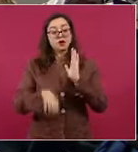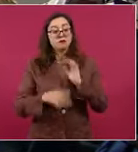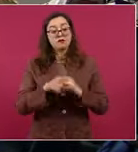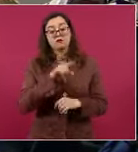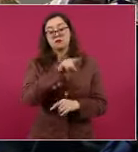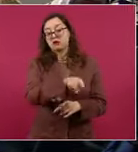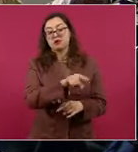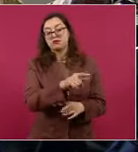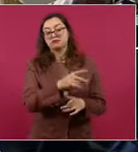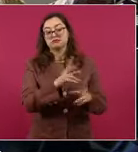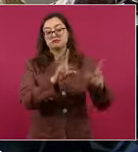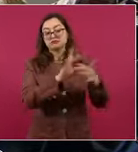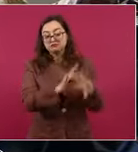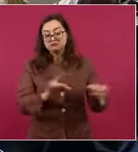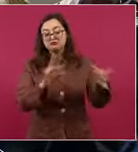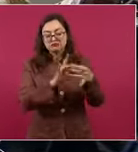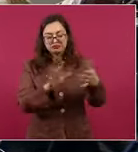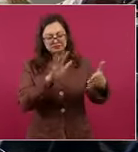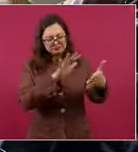de cuando